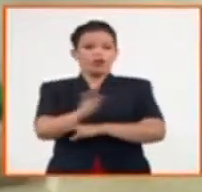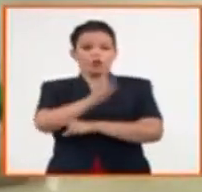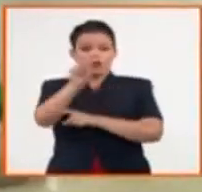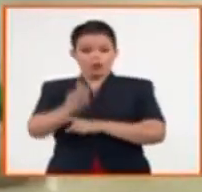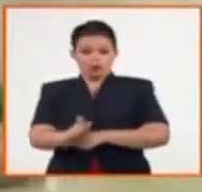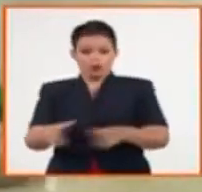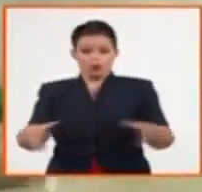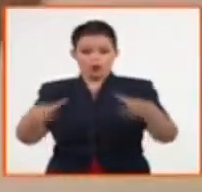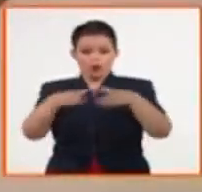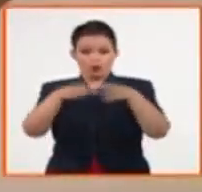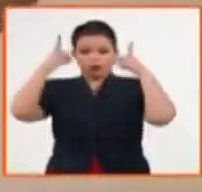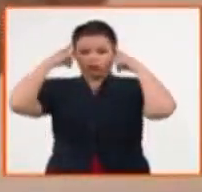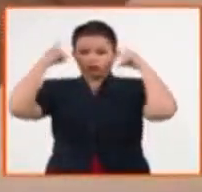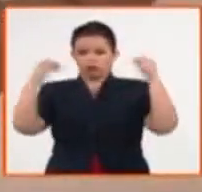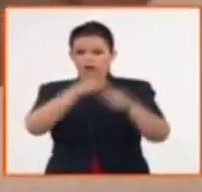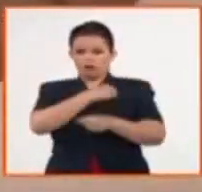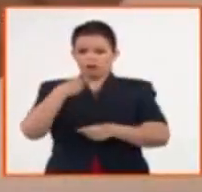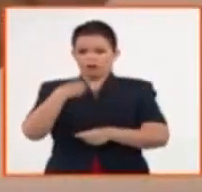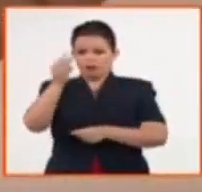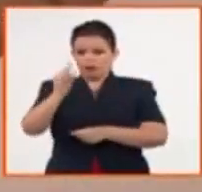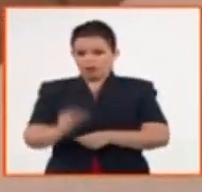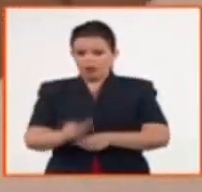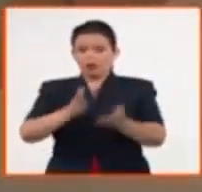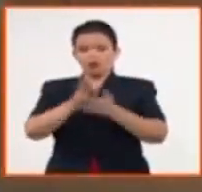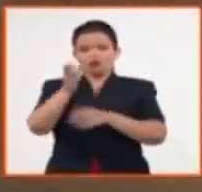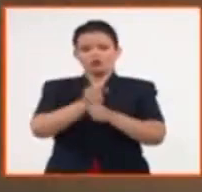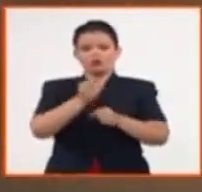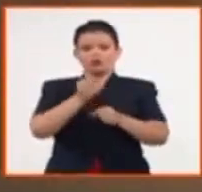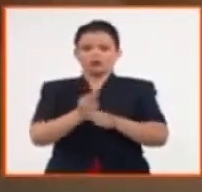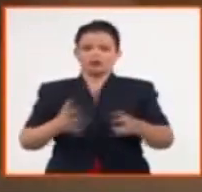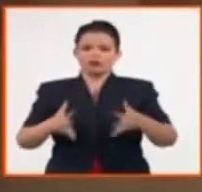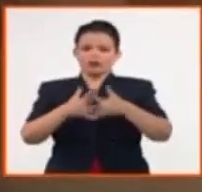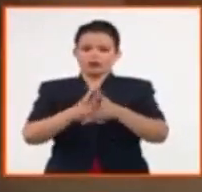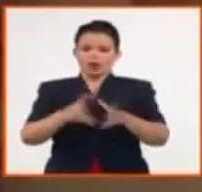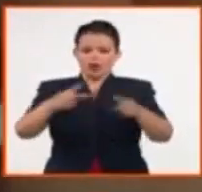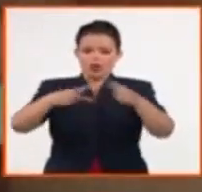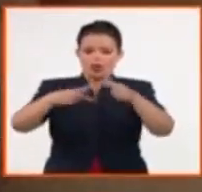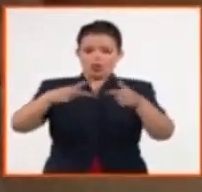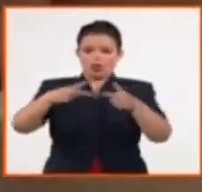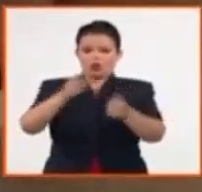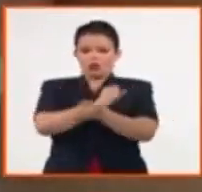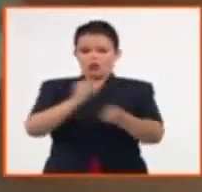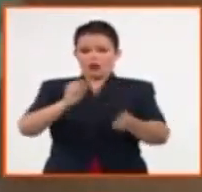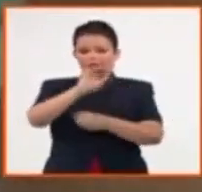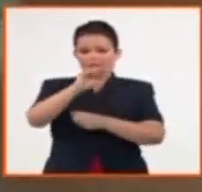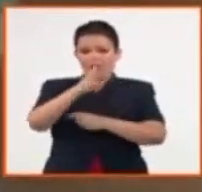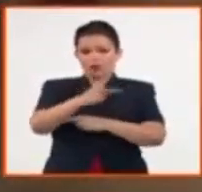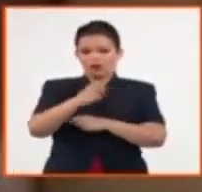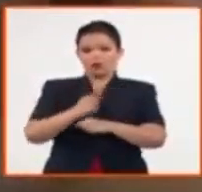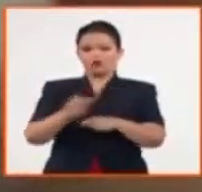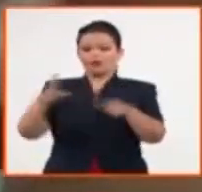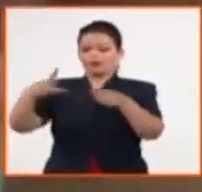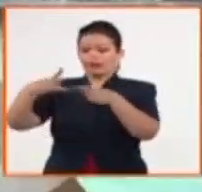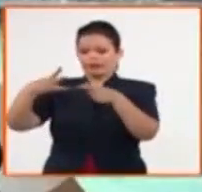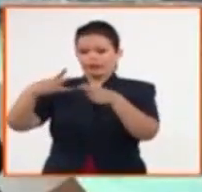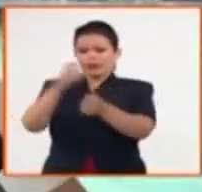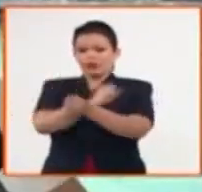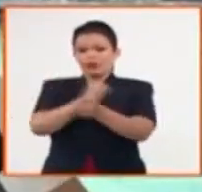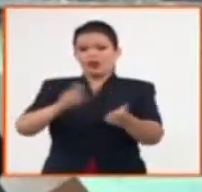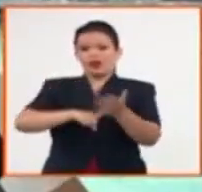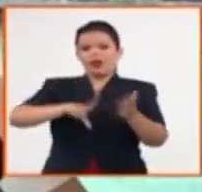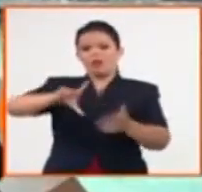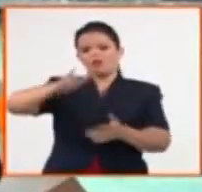del esquema de vacunación, compuesto por 2 dosis de Soberana 02, reforzada con una tercera de Soberana Plus.